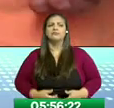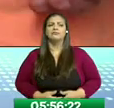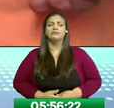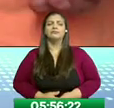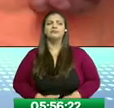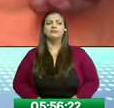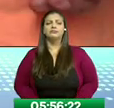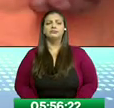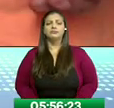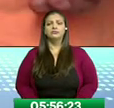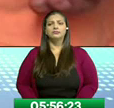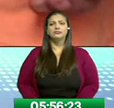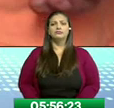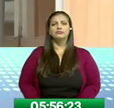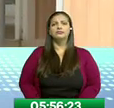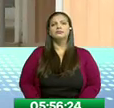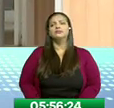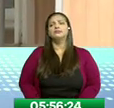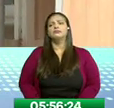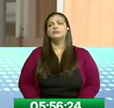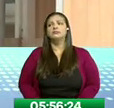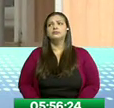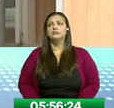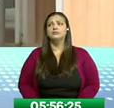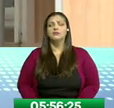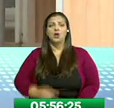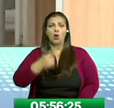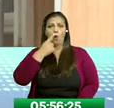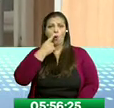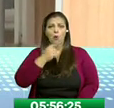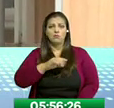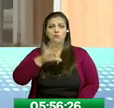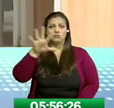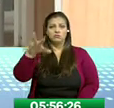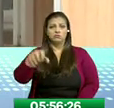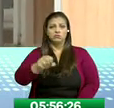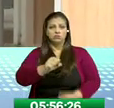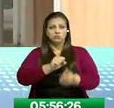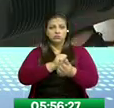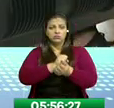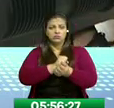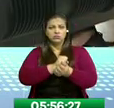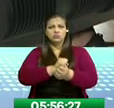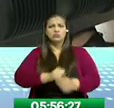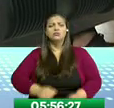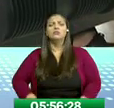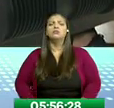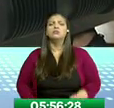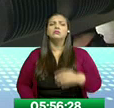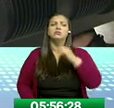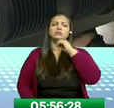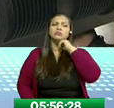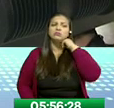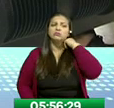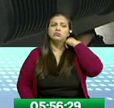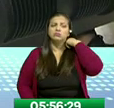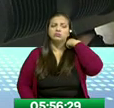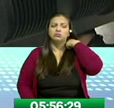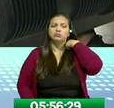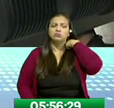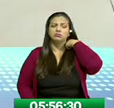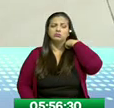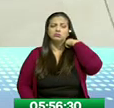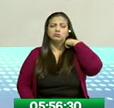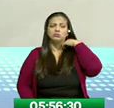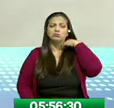Dios que lo encuentren y que el caballero, así como tuvo el coraje, entre comillas, para agredir a una mujer con un